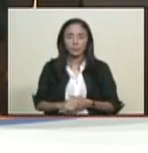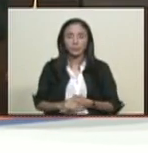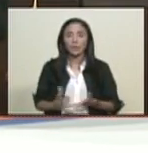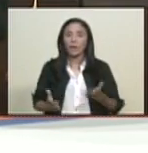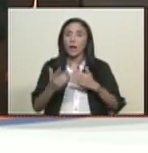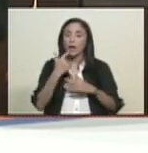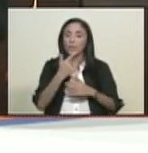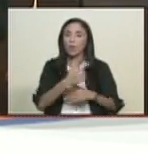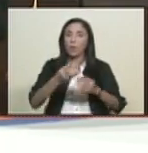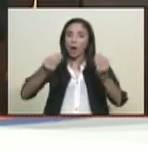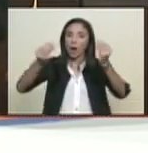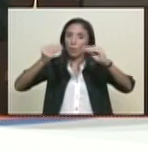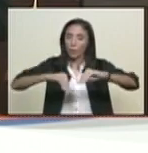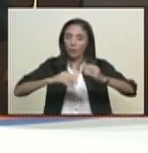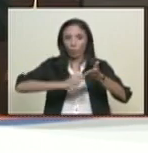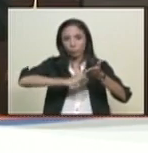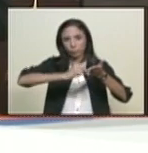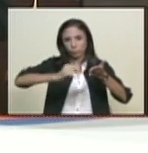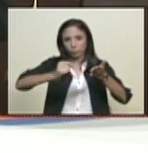acuerdo quedó